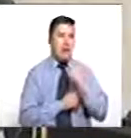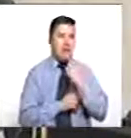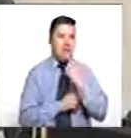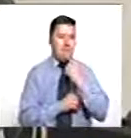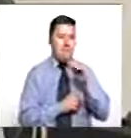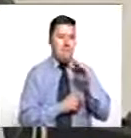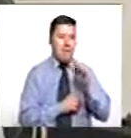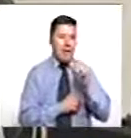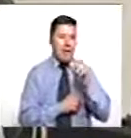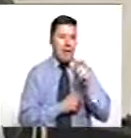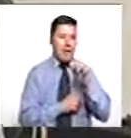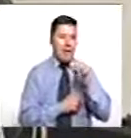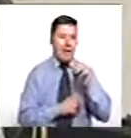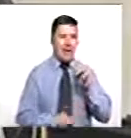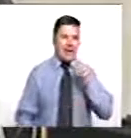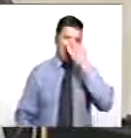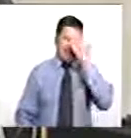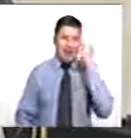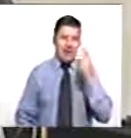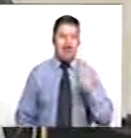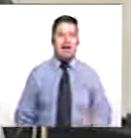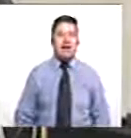Magangué, que no nos podemos olvidar de ella,